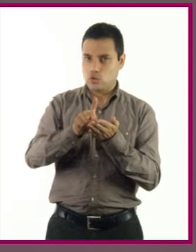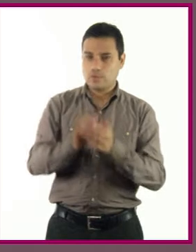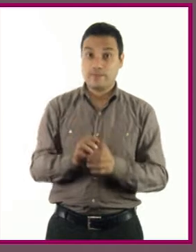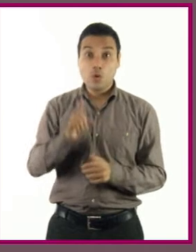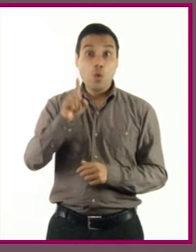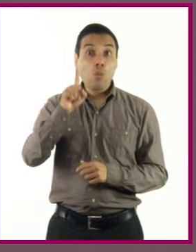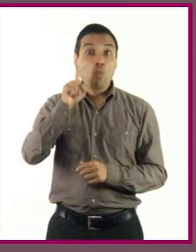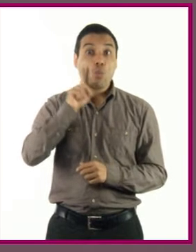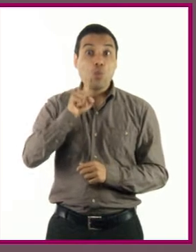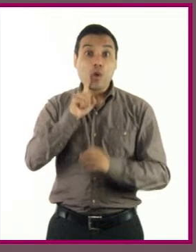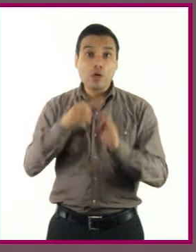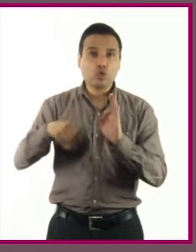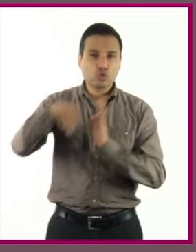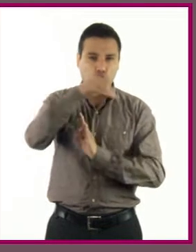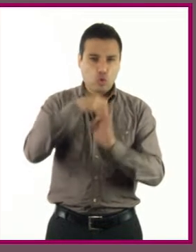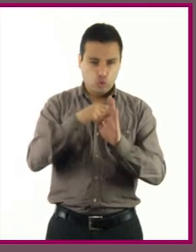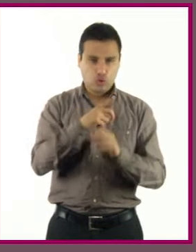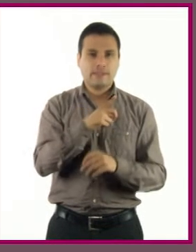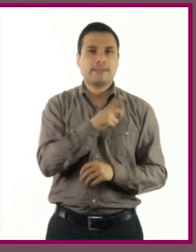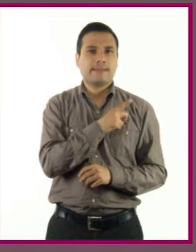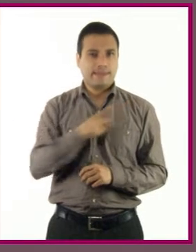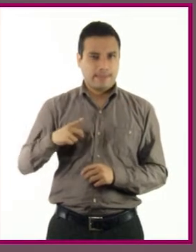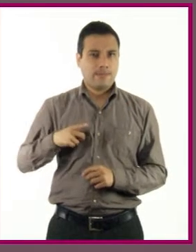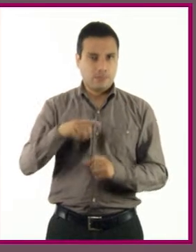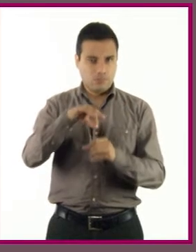país asegurarse el sagrado derecho del voto.